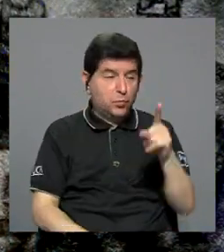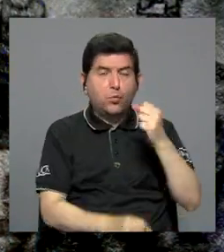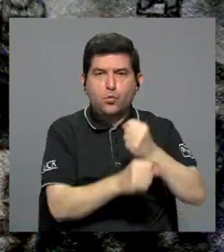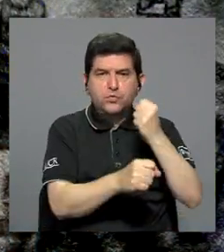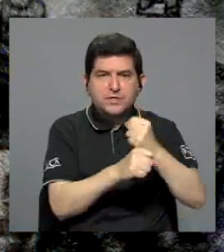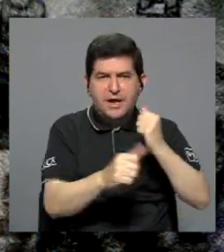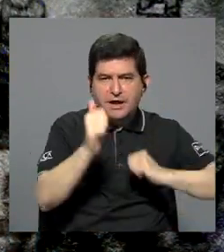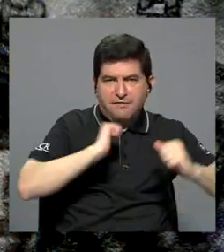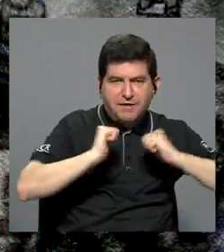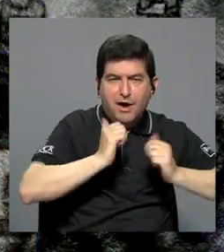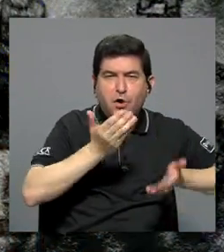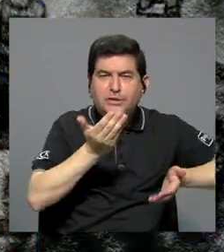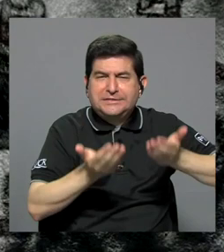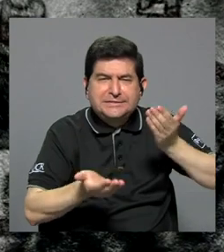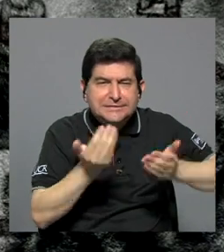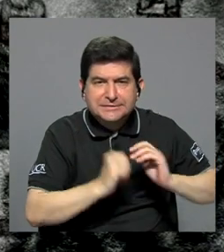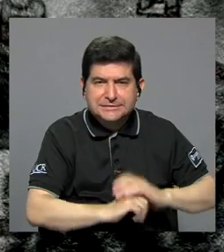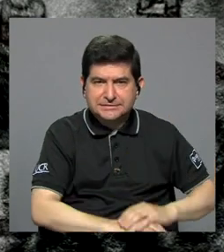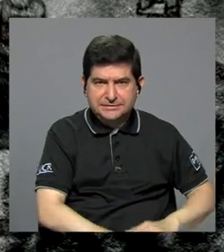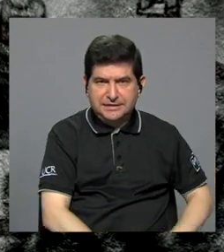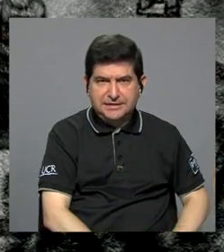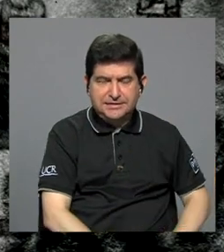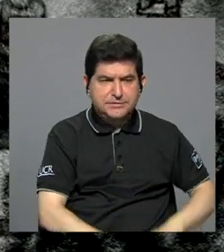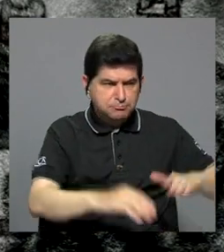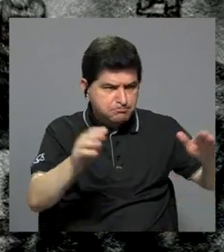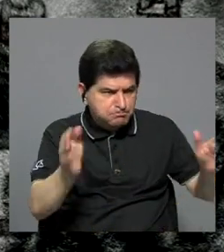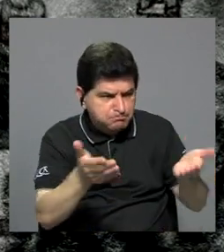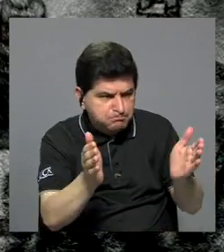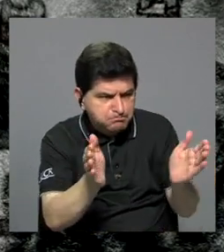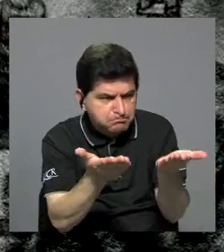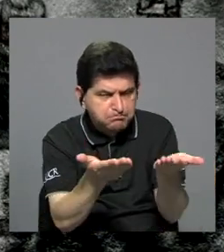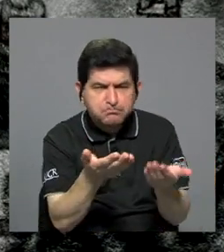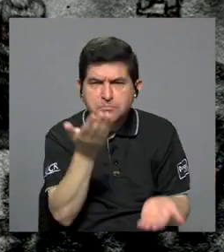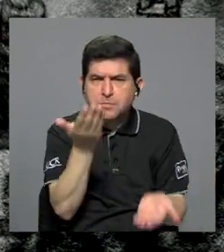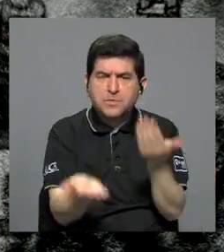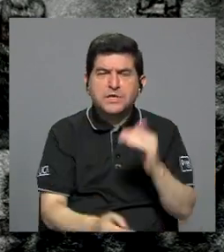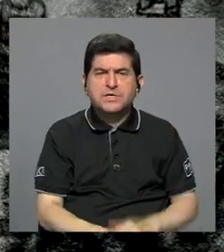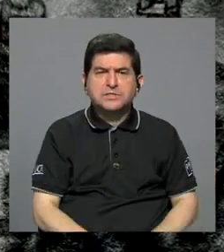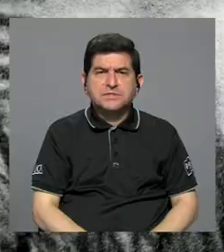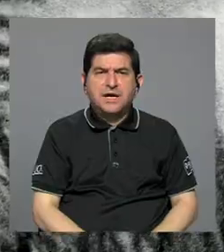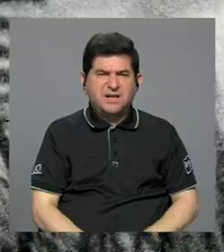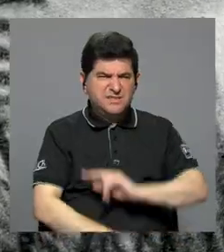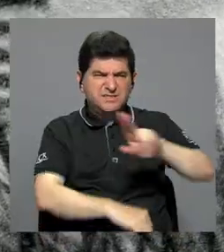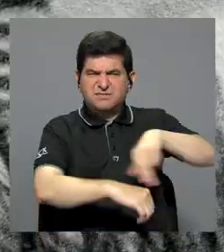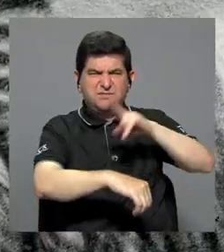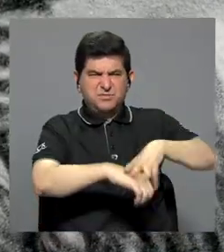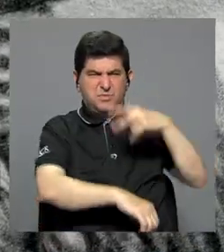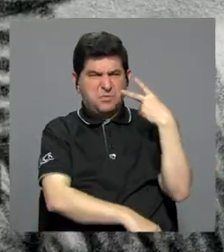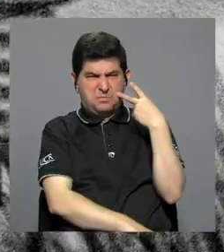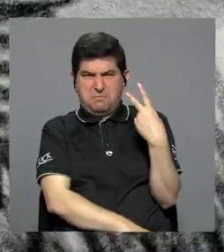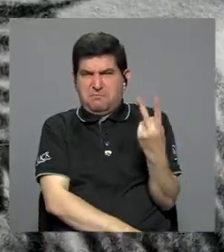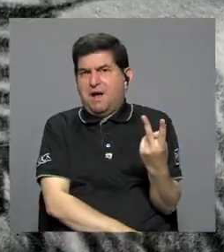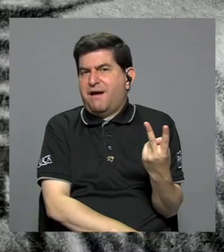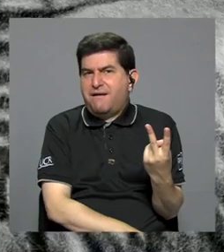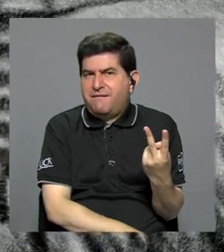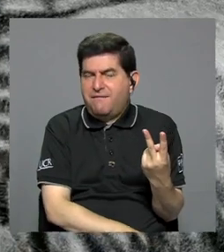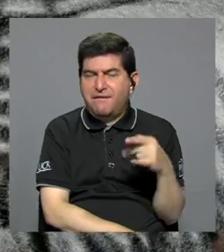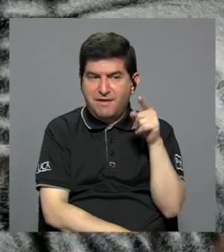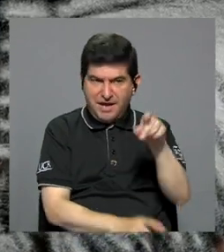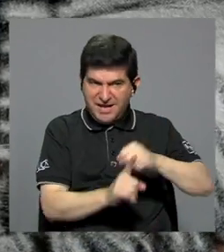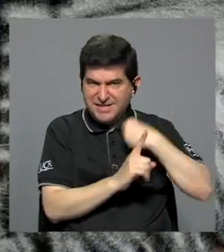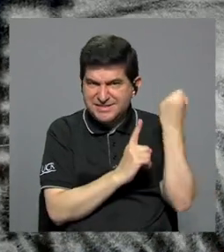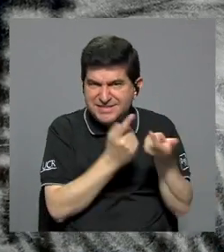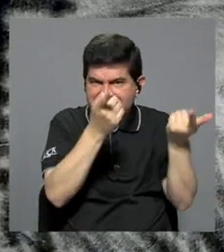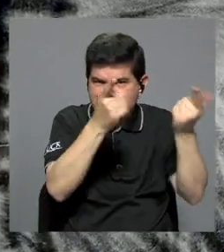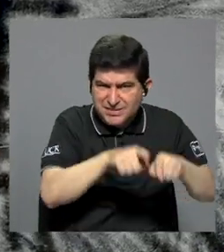obra puede de alguna forma propiciar tal vez como cierta naturalización a eso